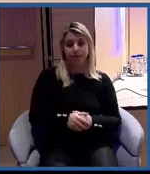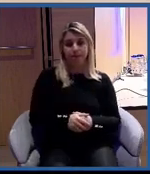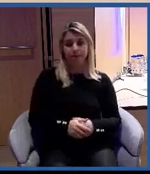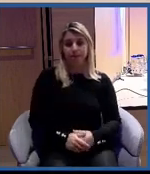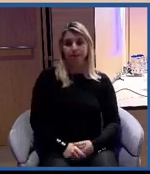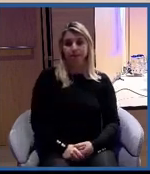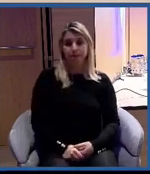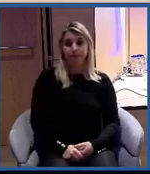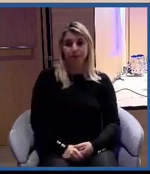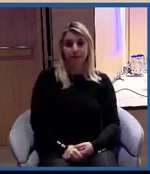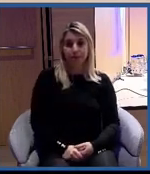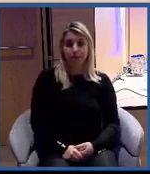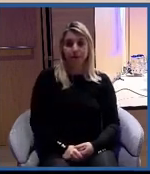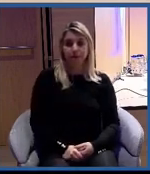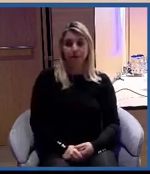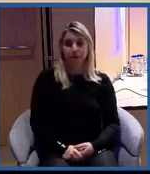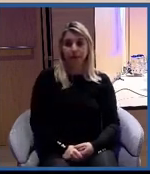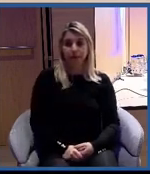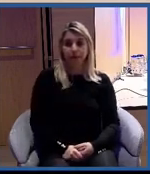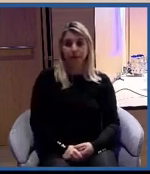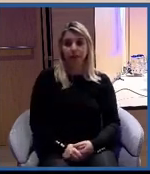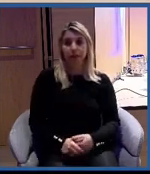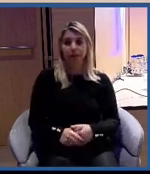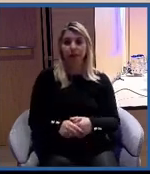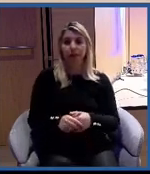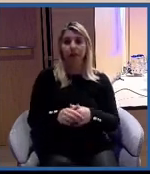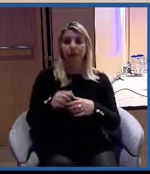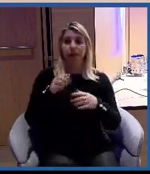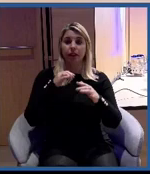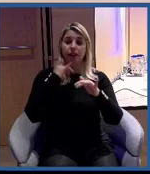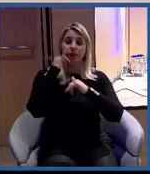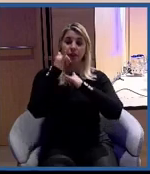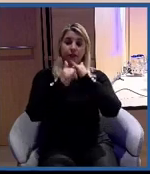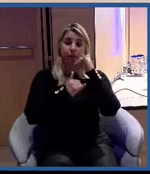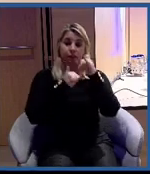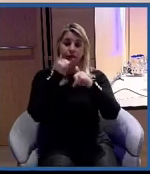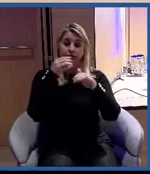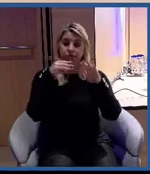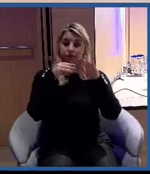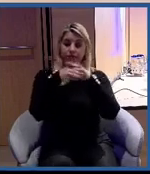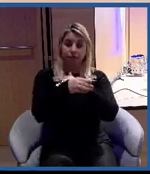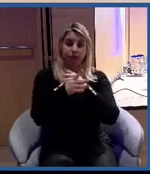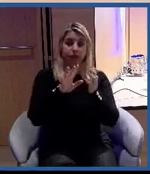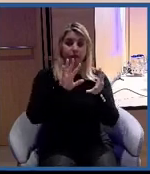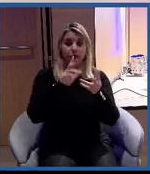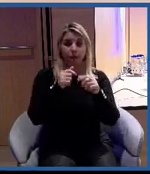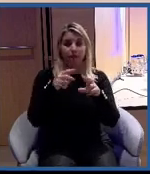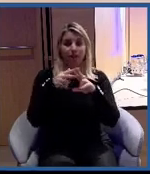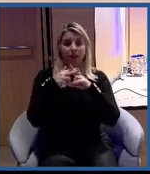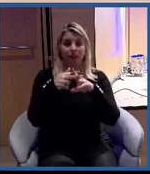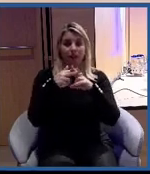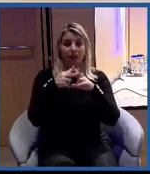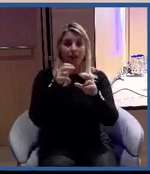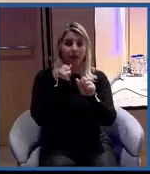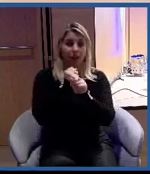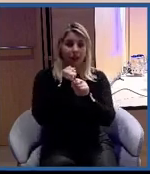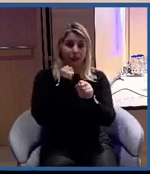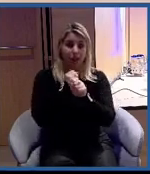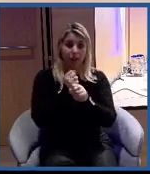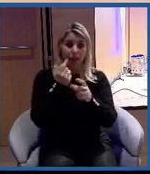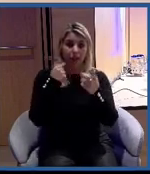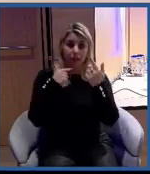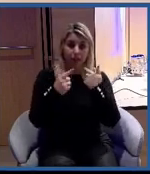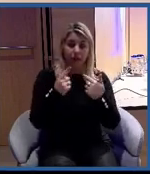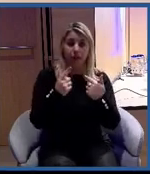acá yo les digo la ley de acceso a la información es una herramienta de trabajo pero que se busca habilitarla Y